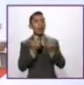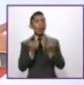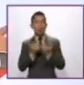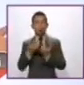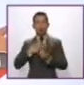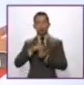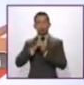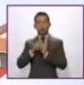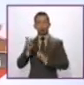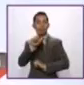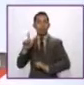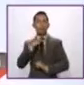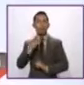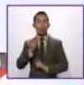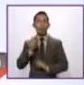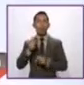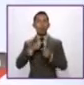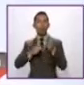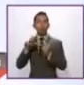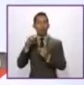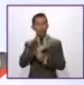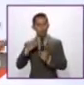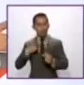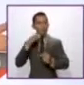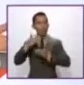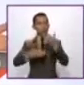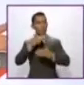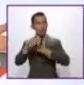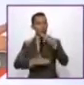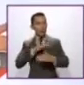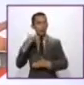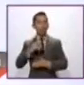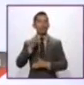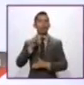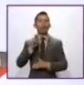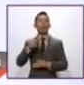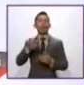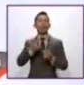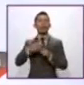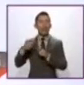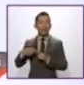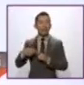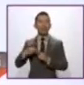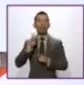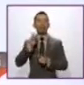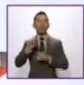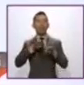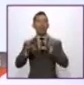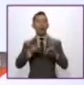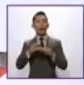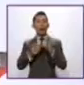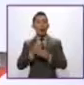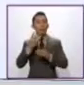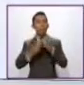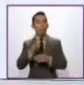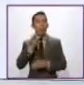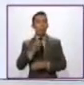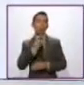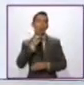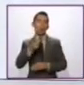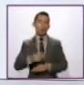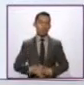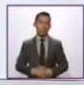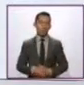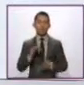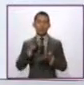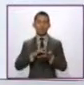personal. No hay que retroceder, hay que seguir avanzando, no a las energías fósiles, sí a las energías renovables.